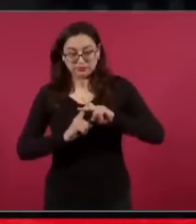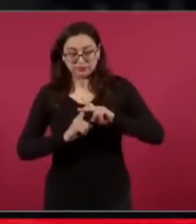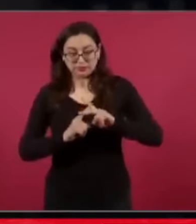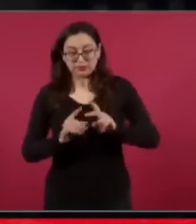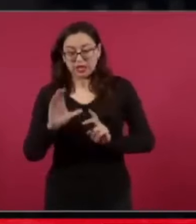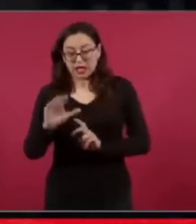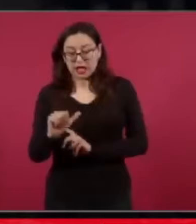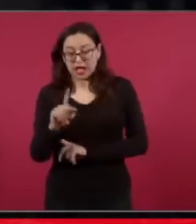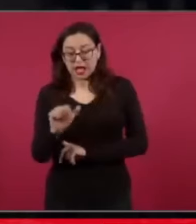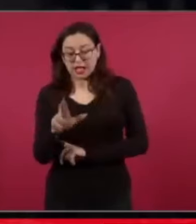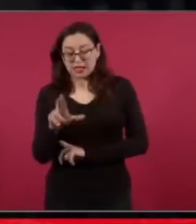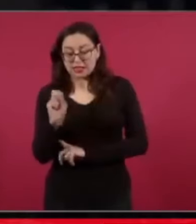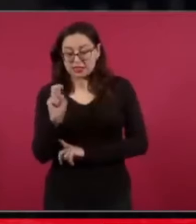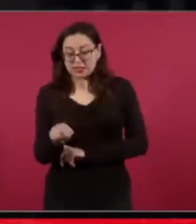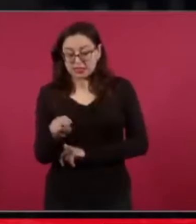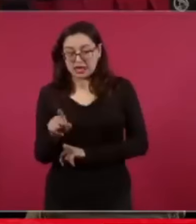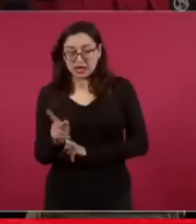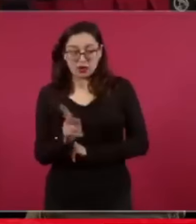una ventaja del